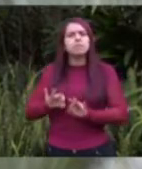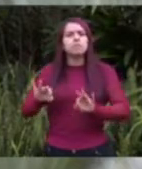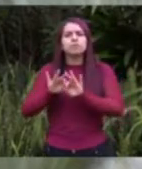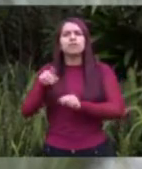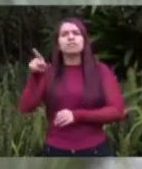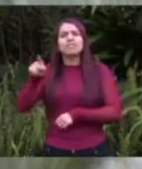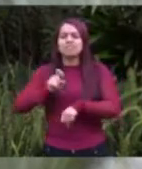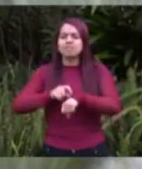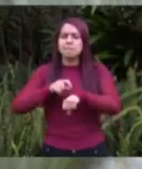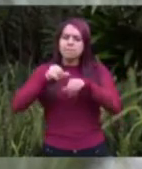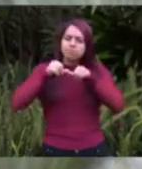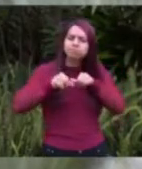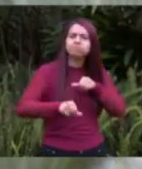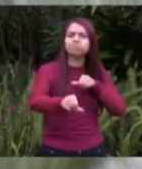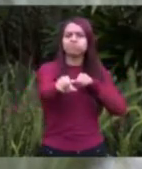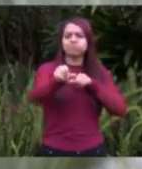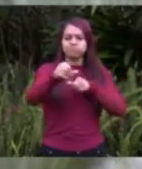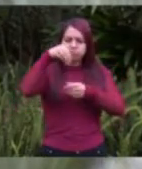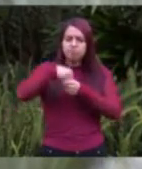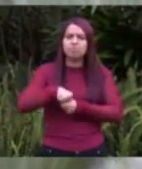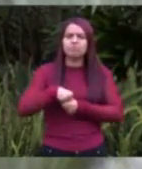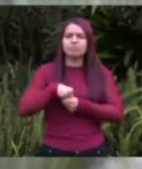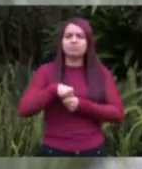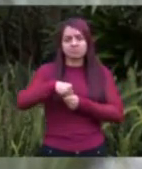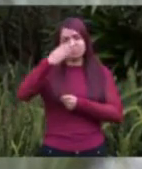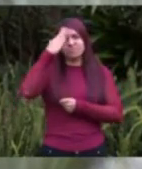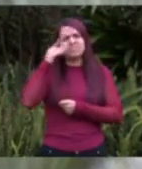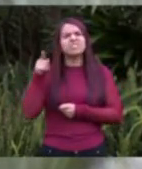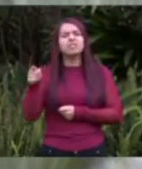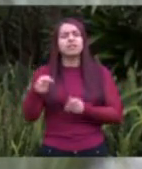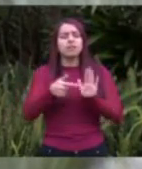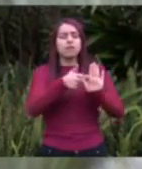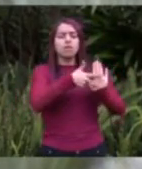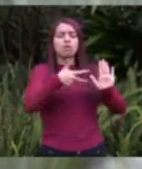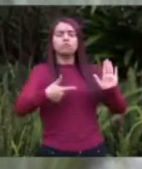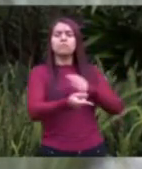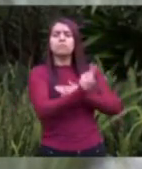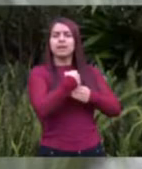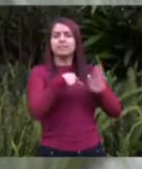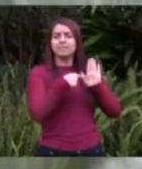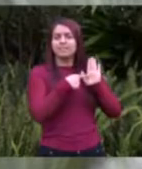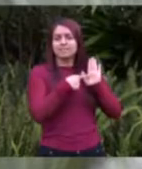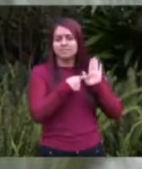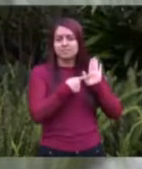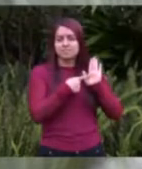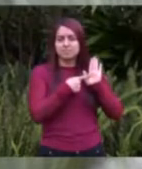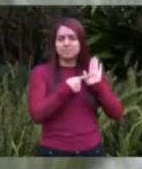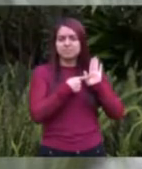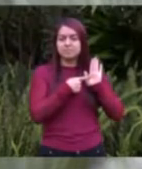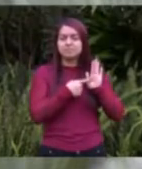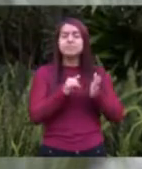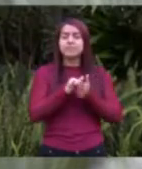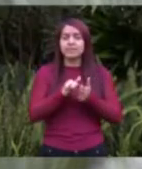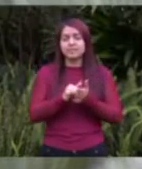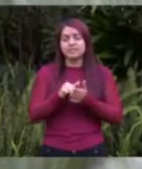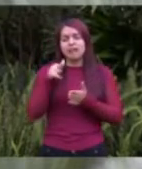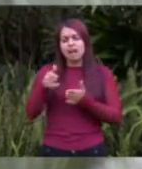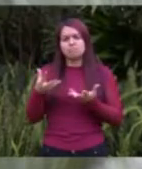en el tiempo, porque está precisamente consagrada en la Constitución de Colombia. Como